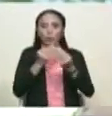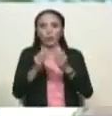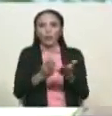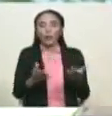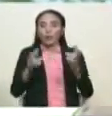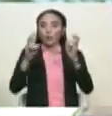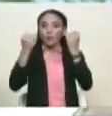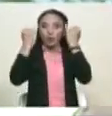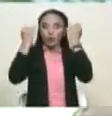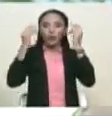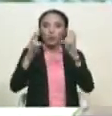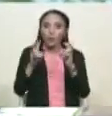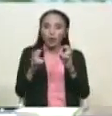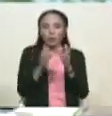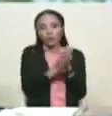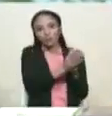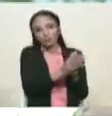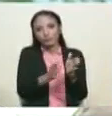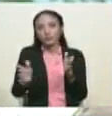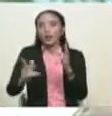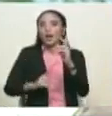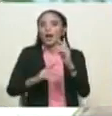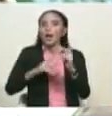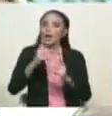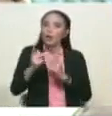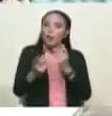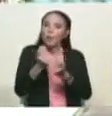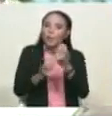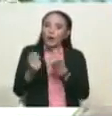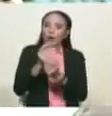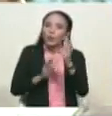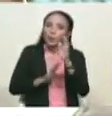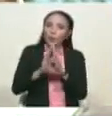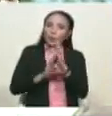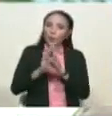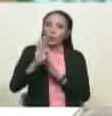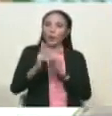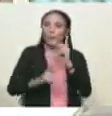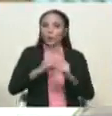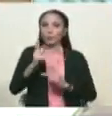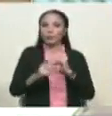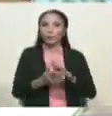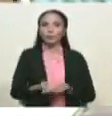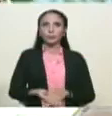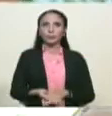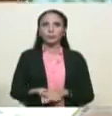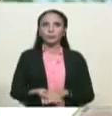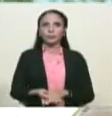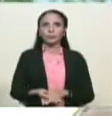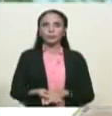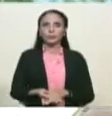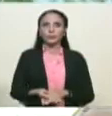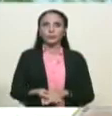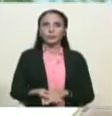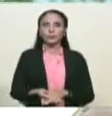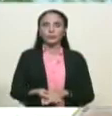nuevo de la economía productiva. ¿Se dan cuenta del concepto? Un ecosistema virtuoso